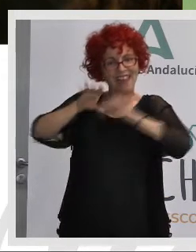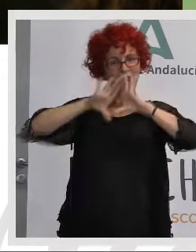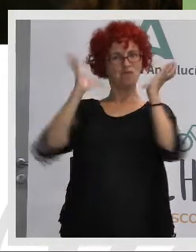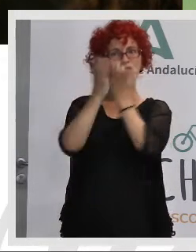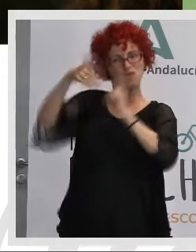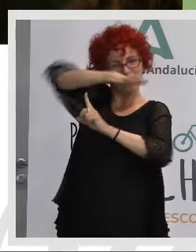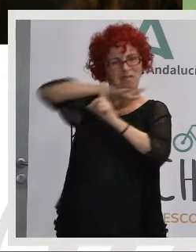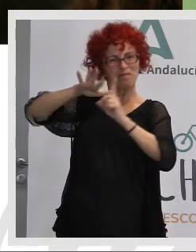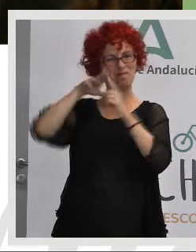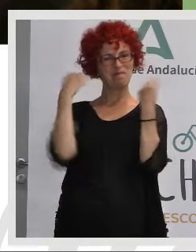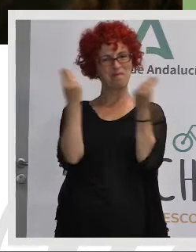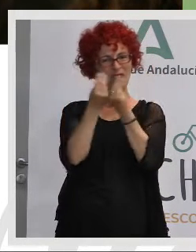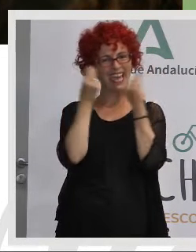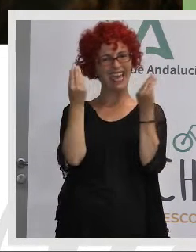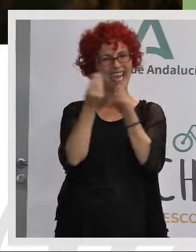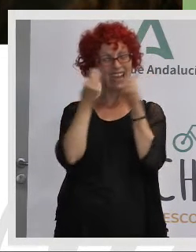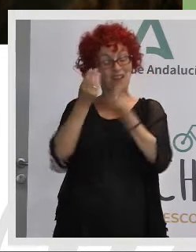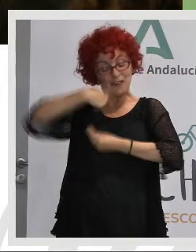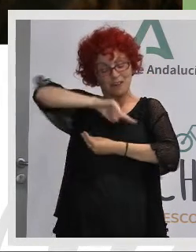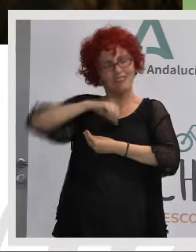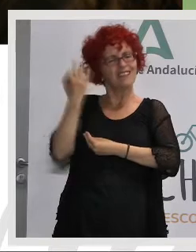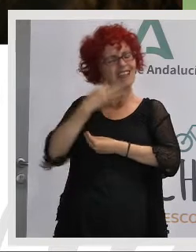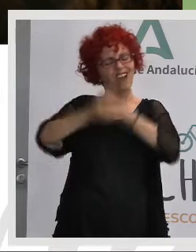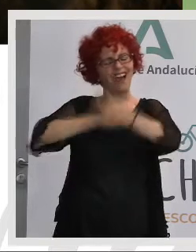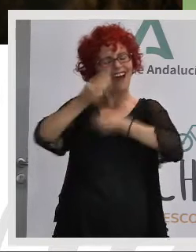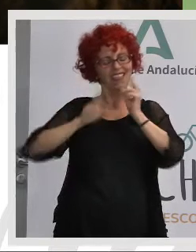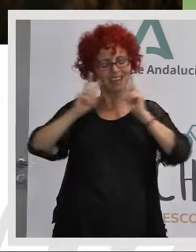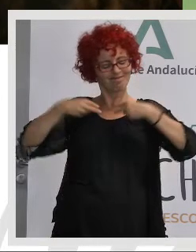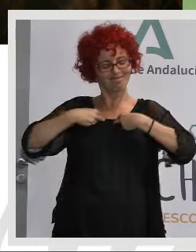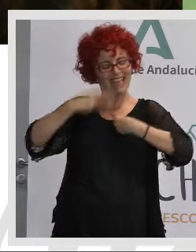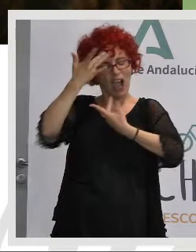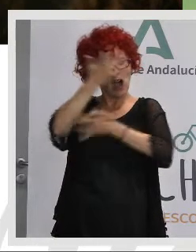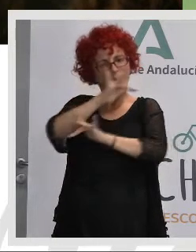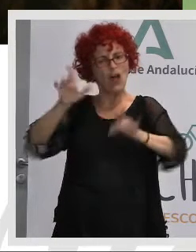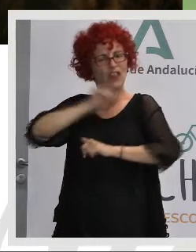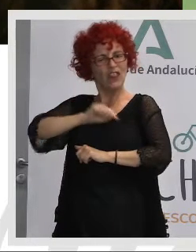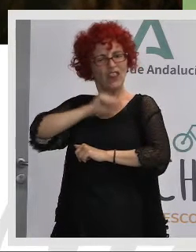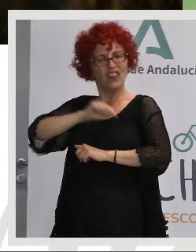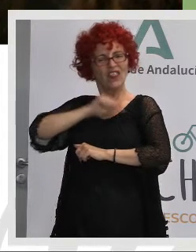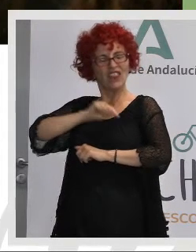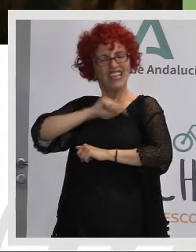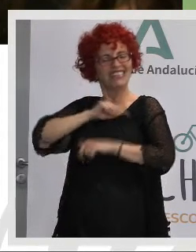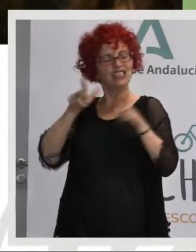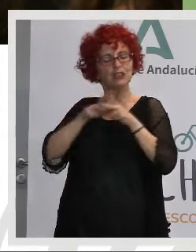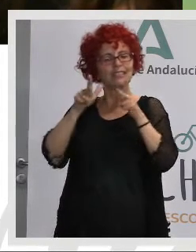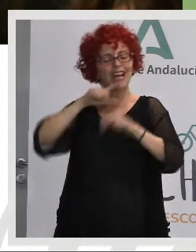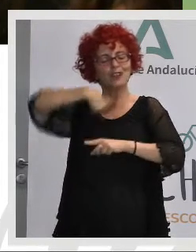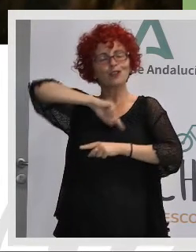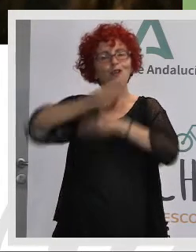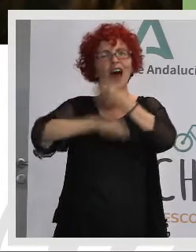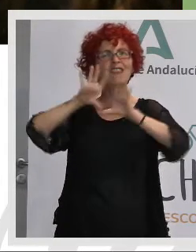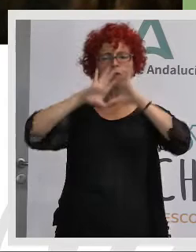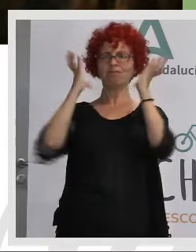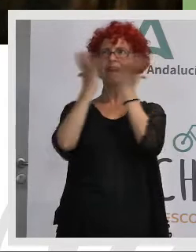nuestra sociedad esté plenamente concienciada de lo importante en los valores de hacer una tierra, un